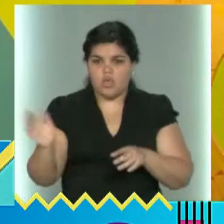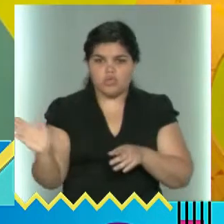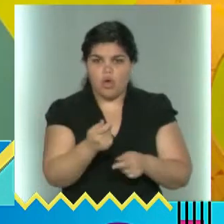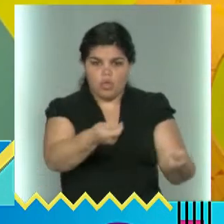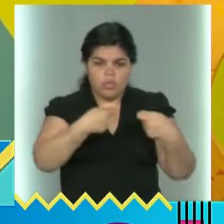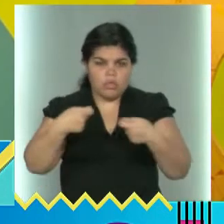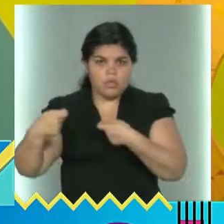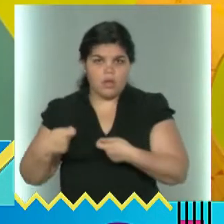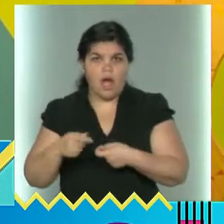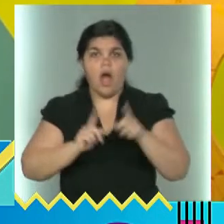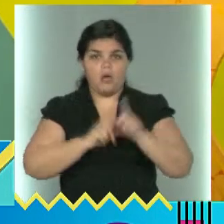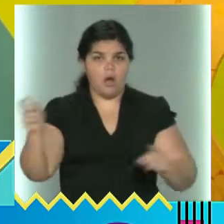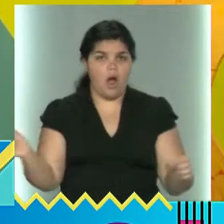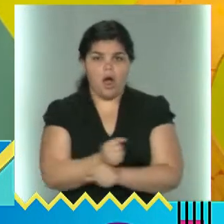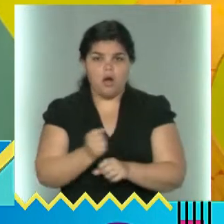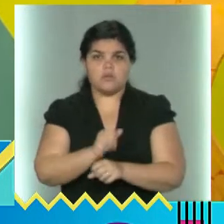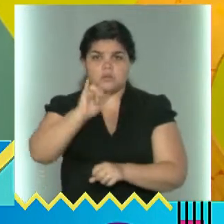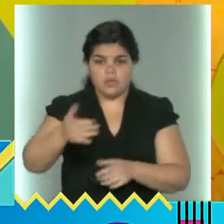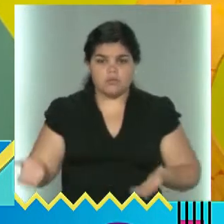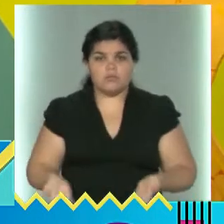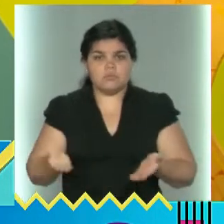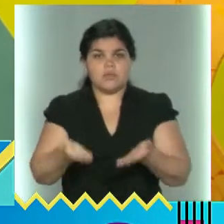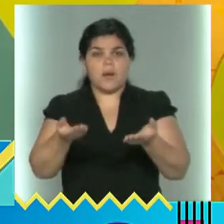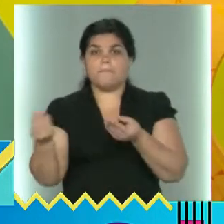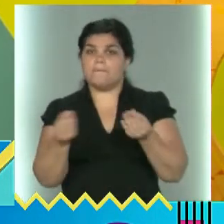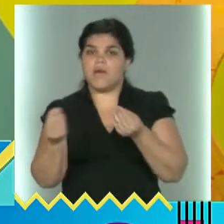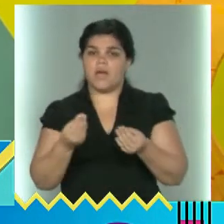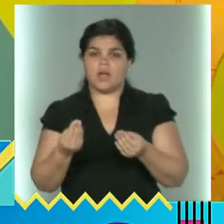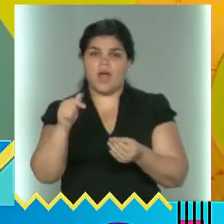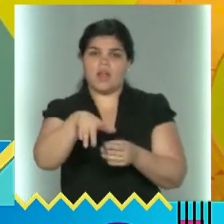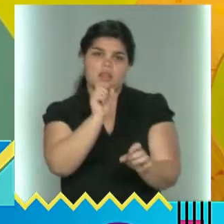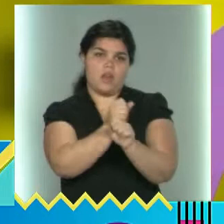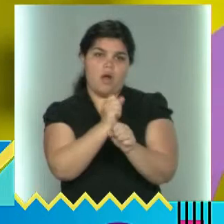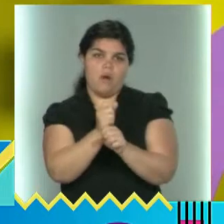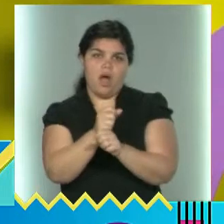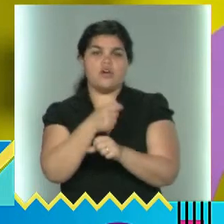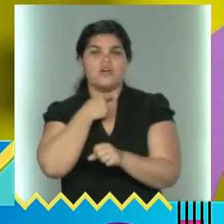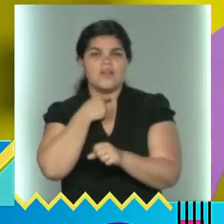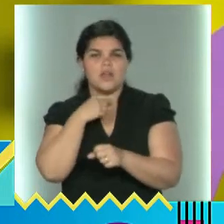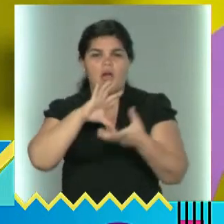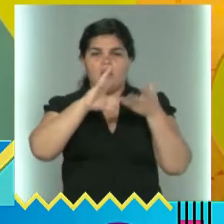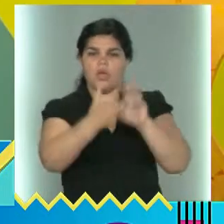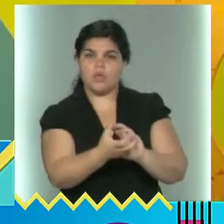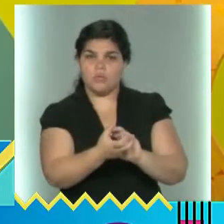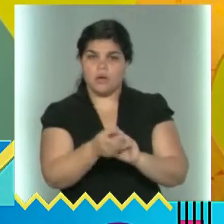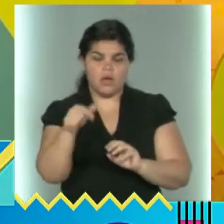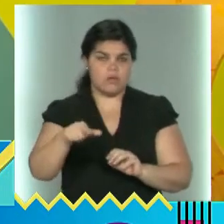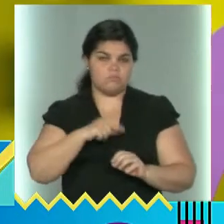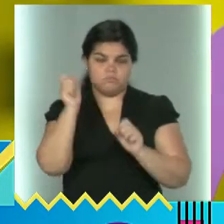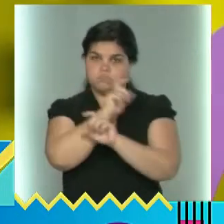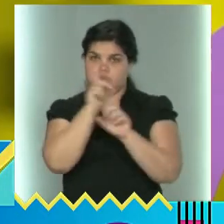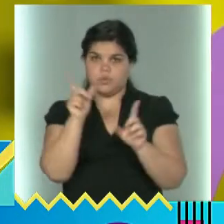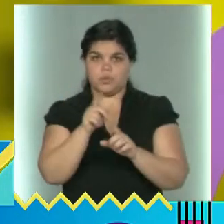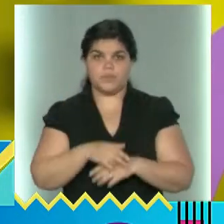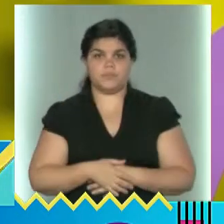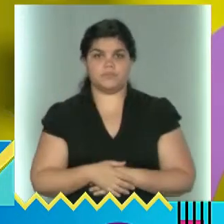Algunos continúan trabajando en eso, pero quieren llevarlo incluso hasta a sus trabajos de grado, ¿no? Sí. Se impactó. Sí, es conocido también